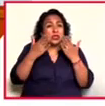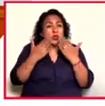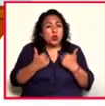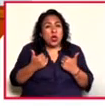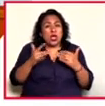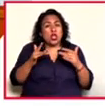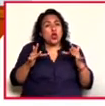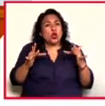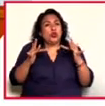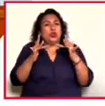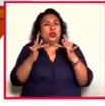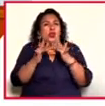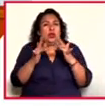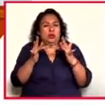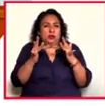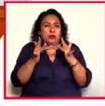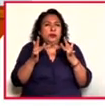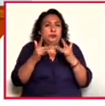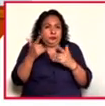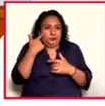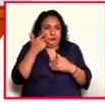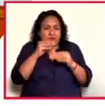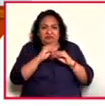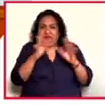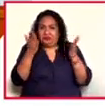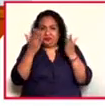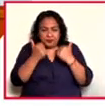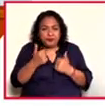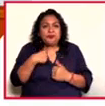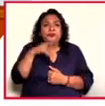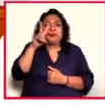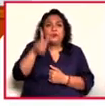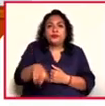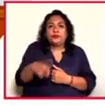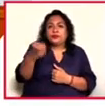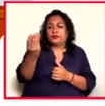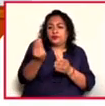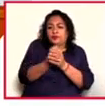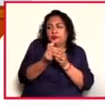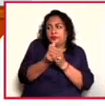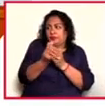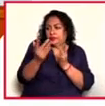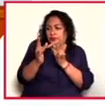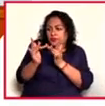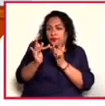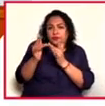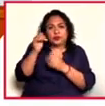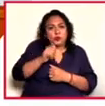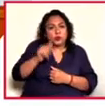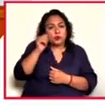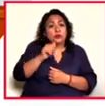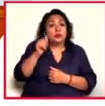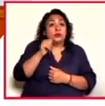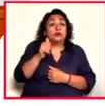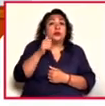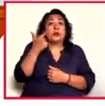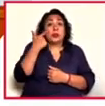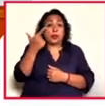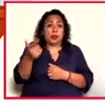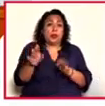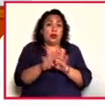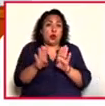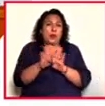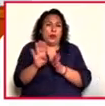muy, muy evidente, en realidad están en íntimo contacto todo el tiempo. Y ves, ¿no?, que las